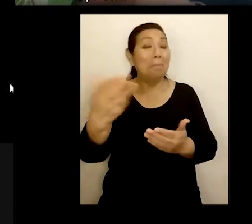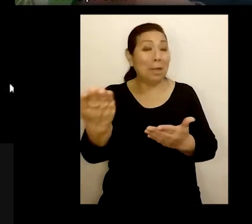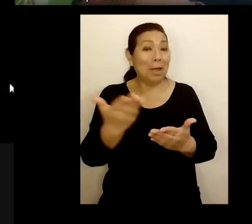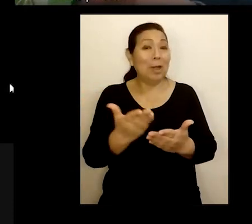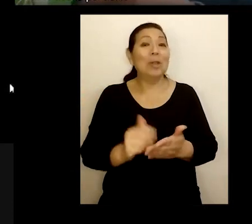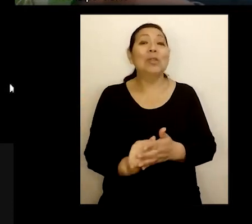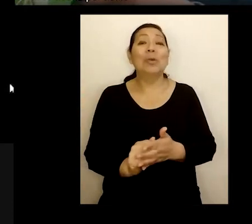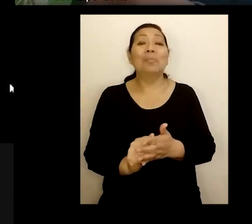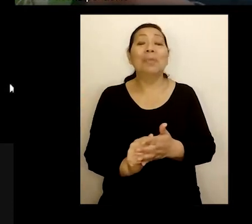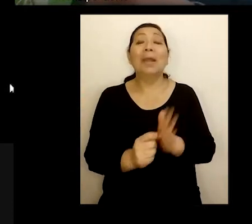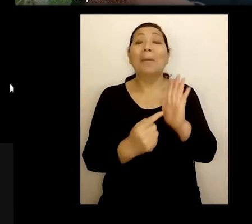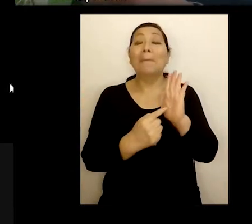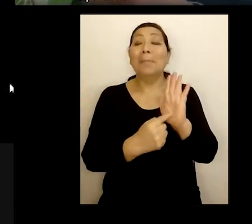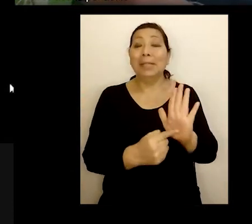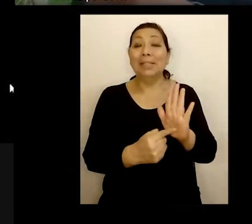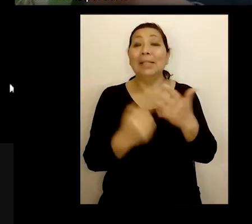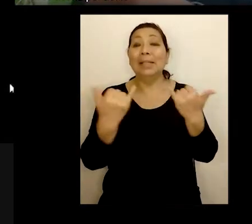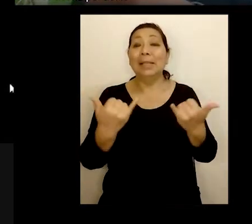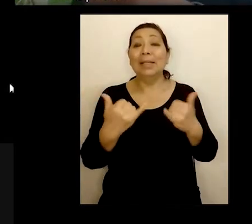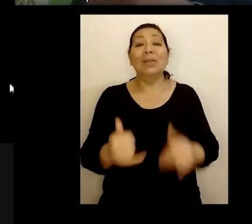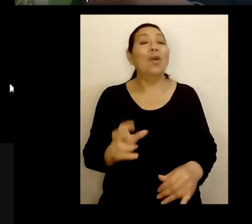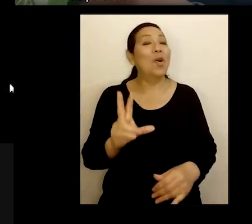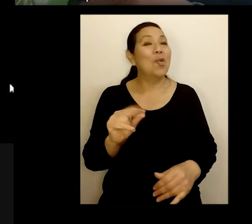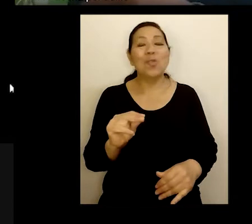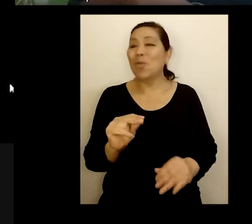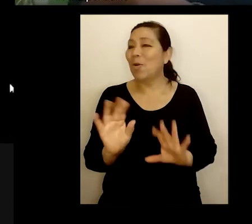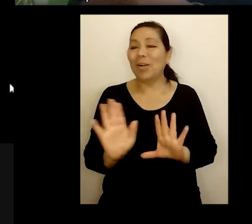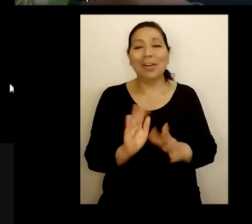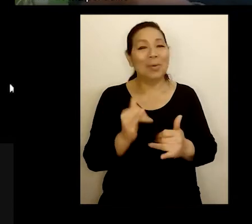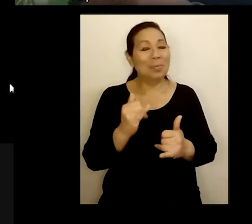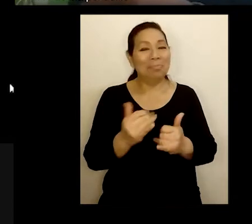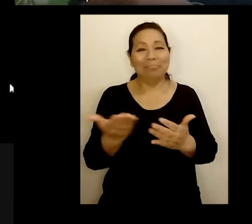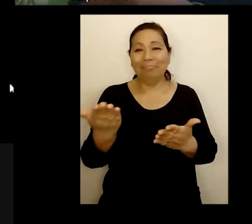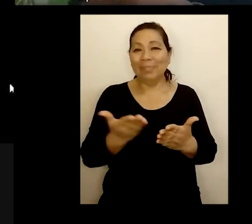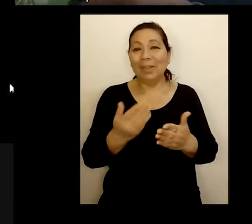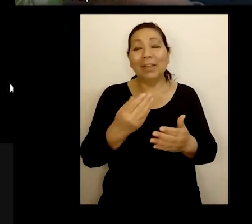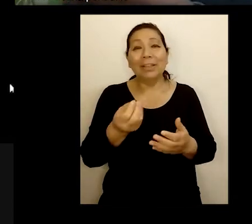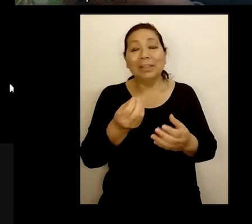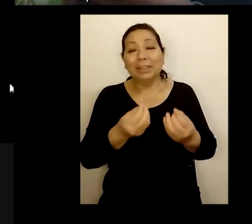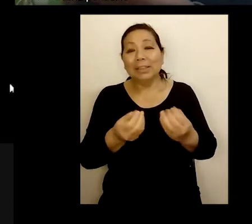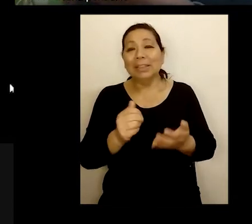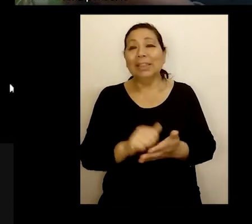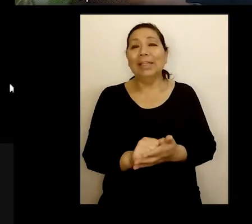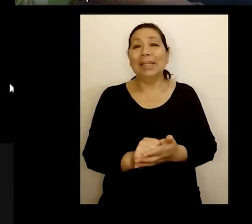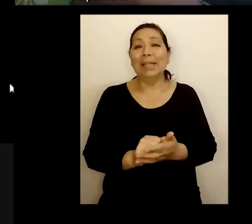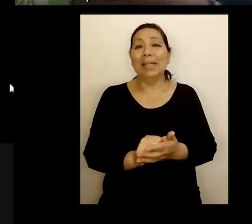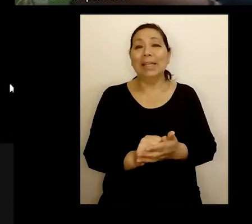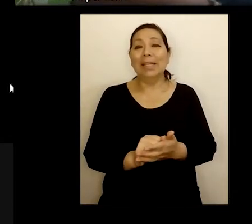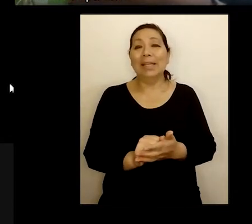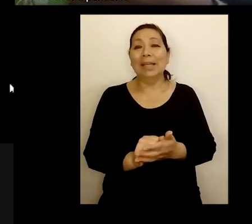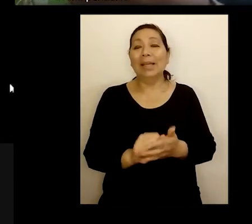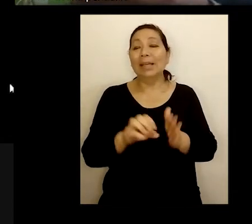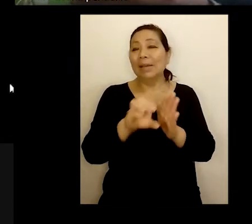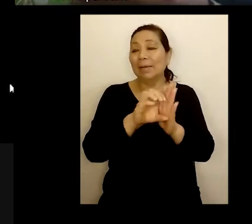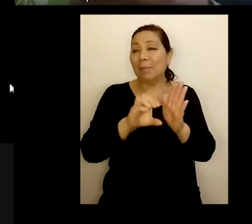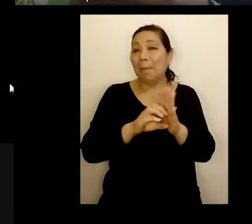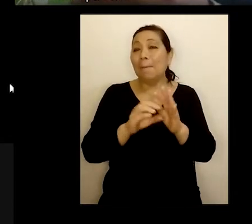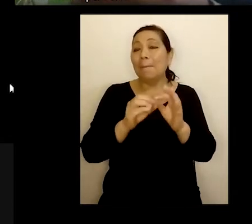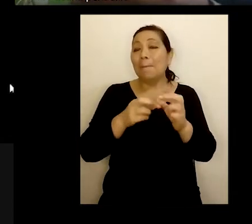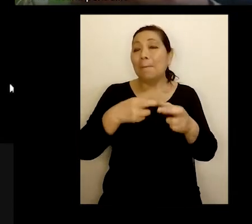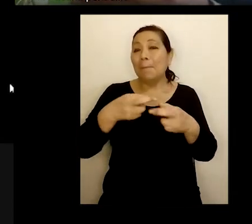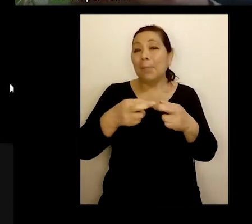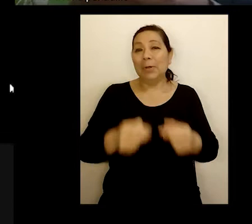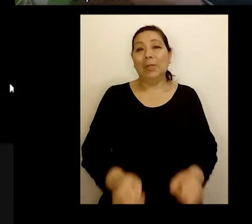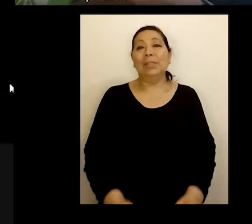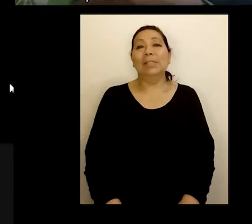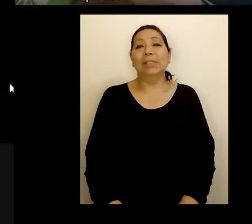pues consideraba que en el presente caso no se había cumplido en este caso con el elemento y que constituía el peligro